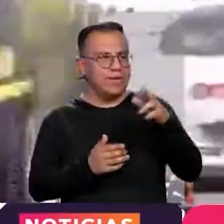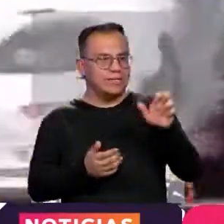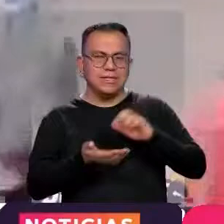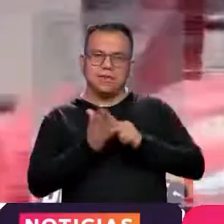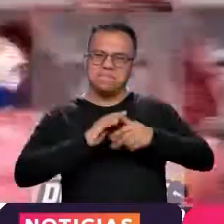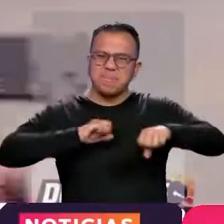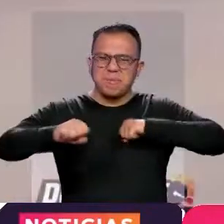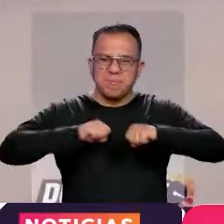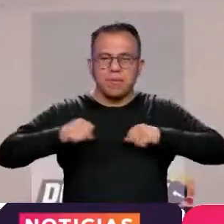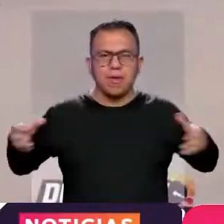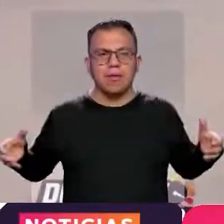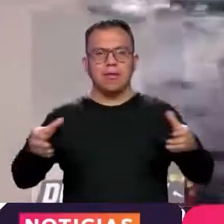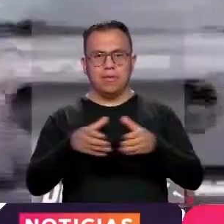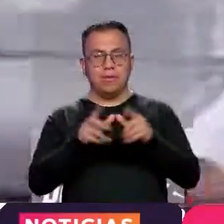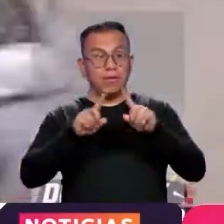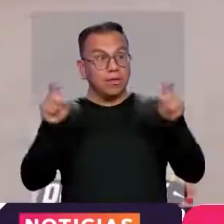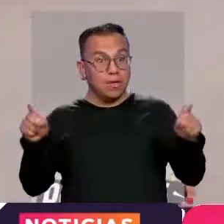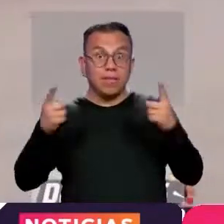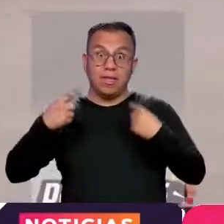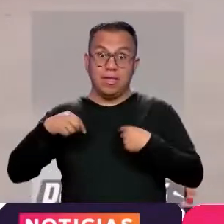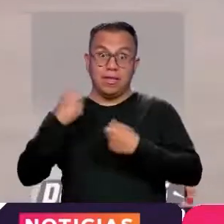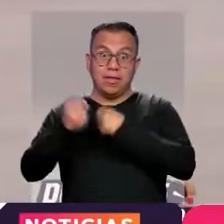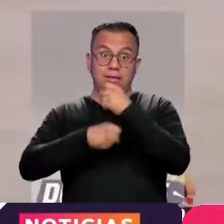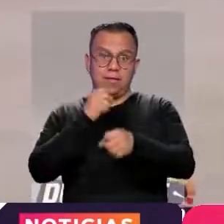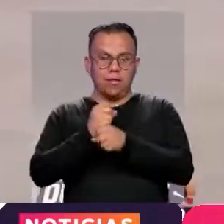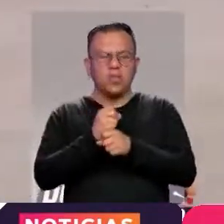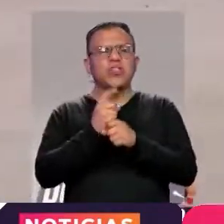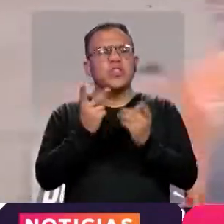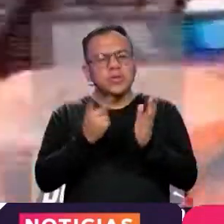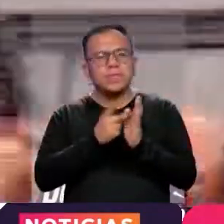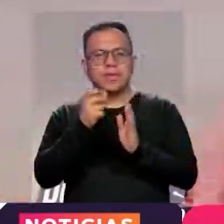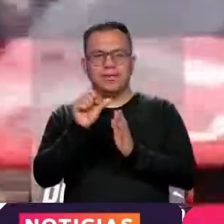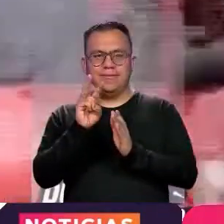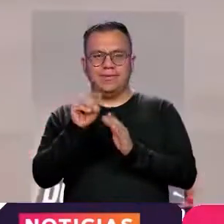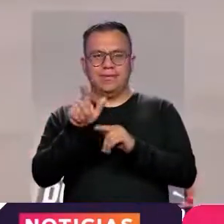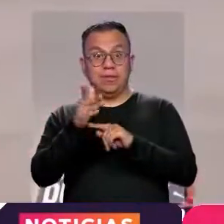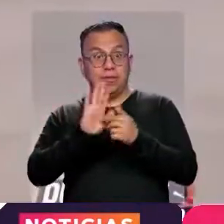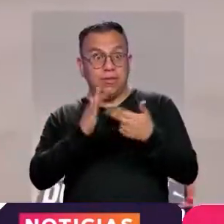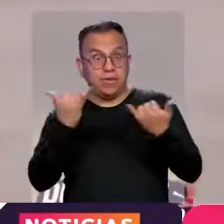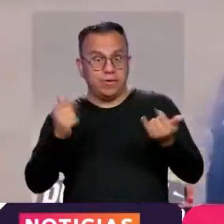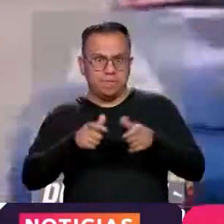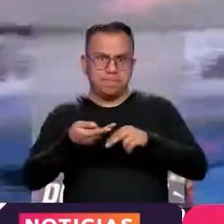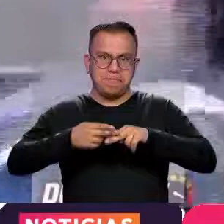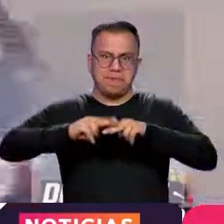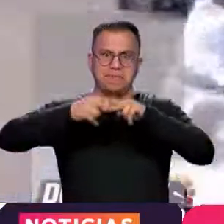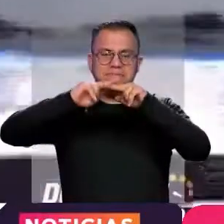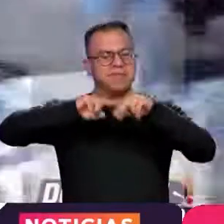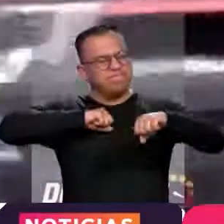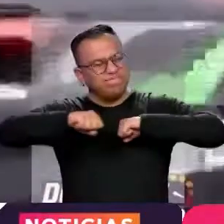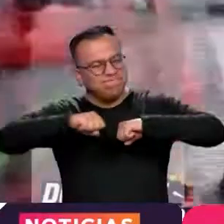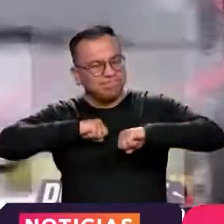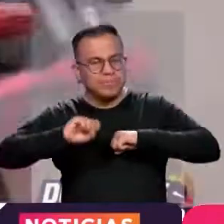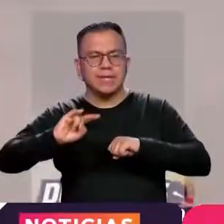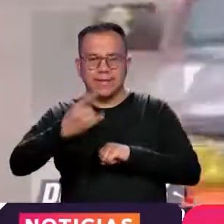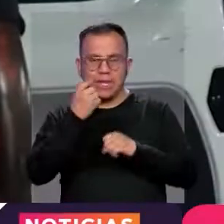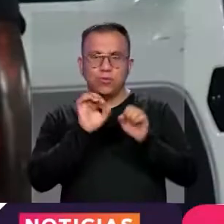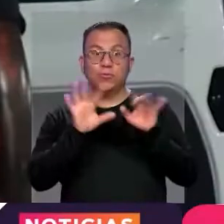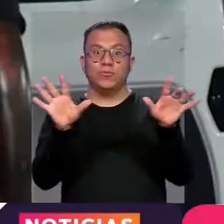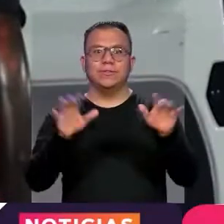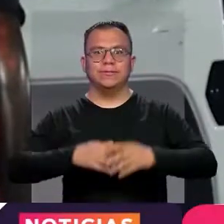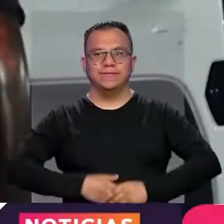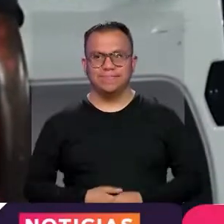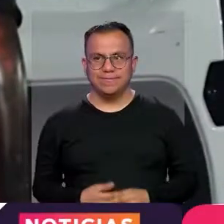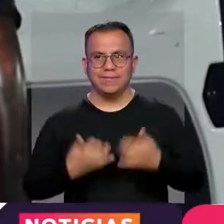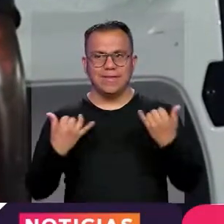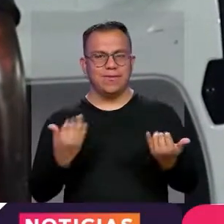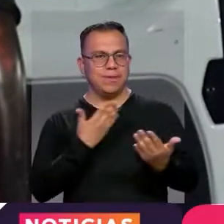Twingo sellaron el título en los turismos hasta 2.000 centímetros cúbicos, triunfo logrado sumando consistencia y algo de fortuna. Tuvimos